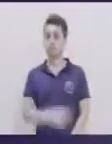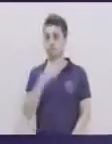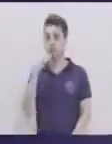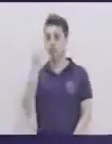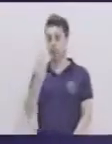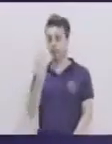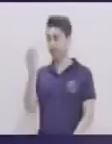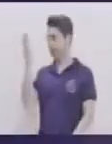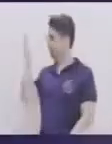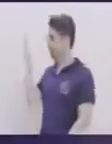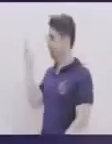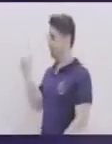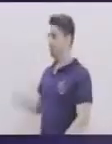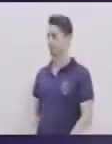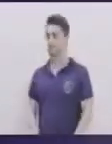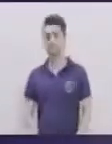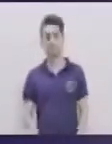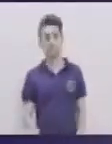Iti.